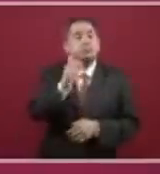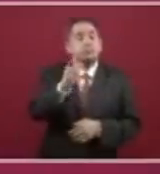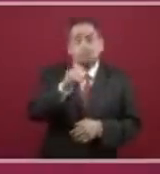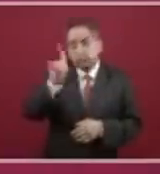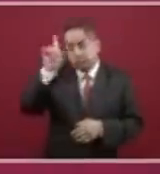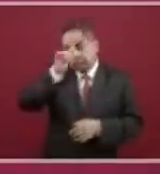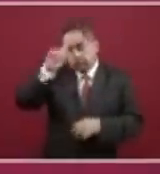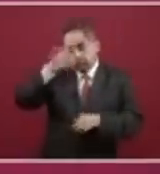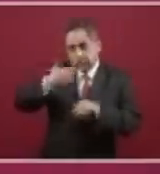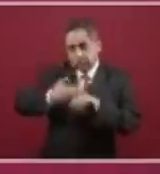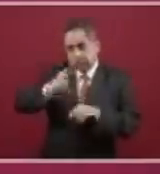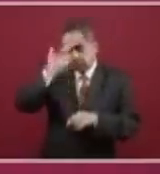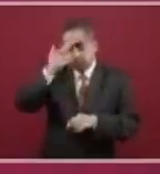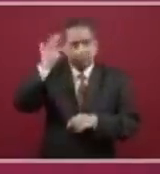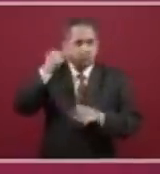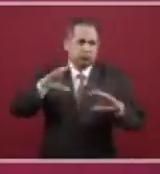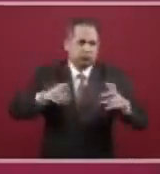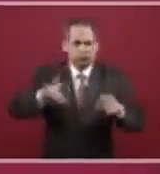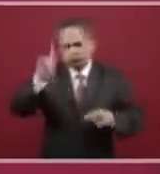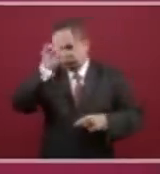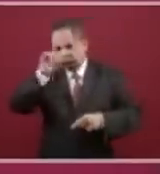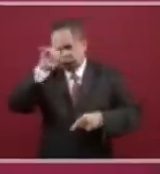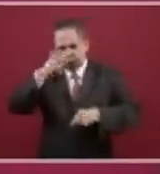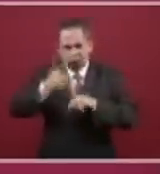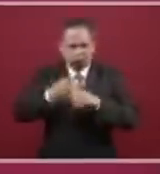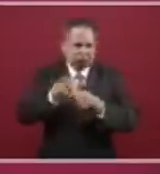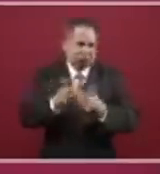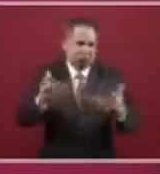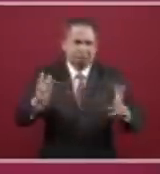se acuerdan cuántos asesores